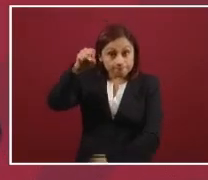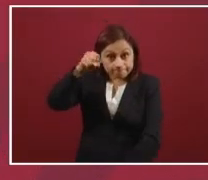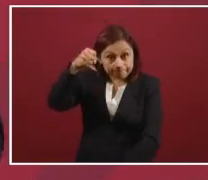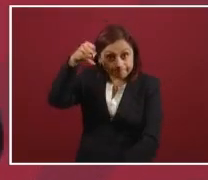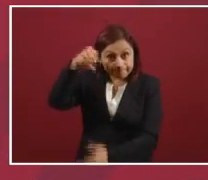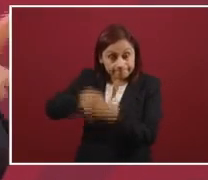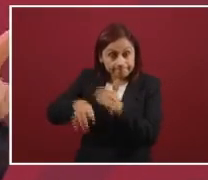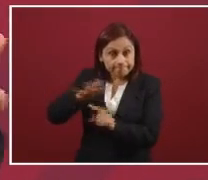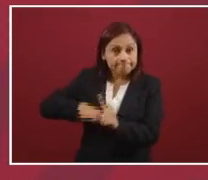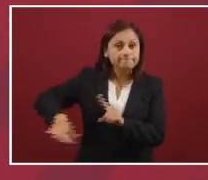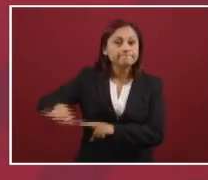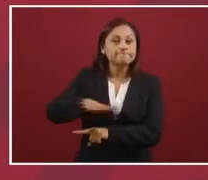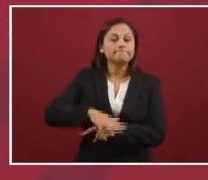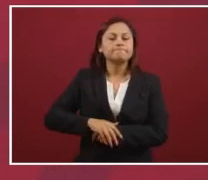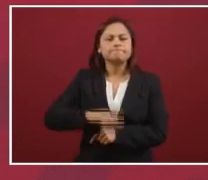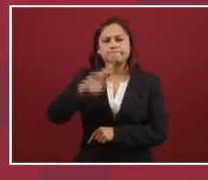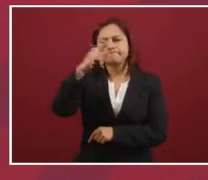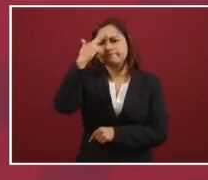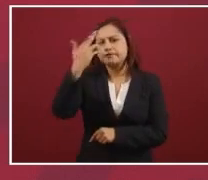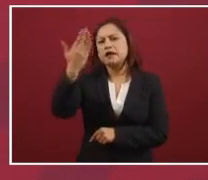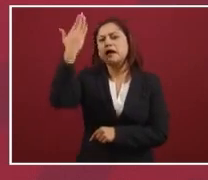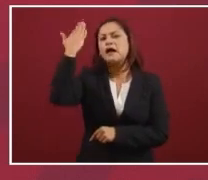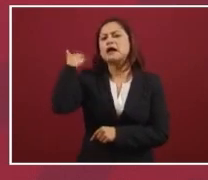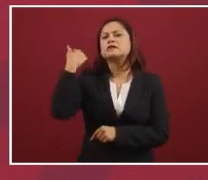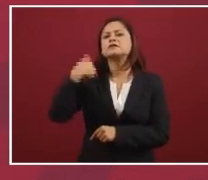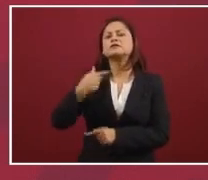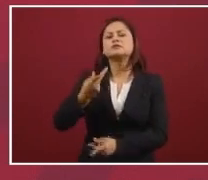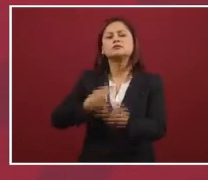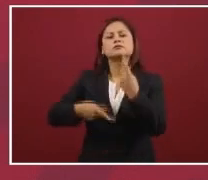Yo hablé aquí de que